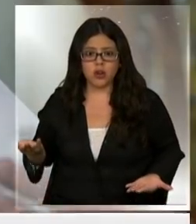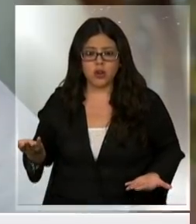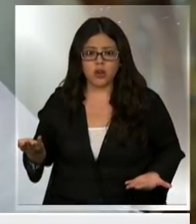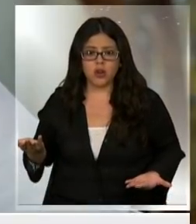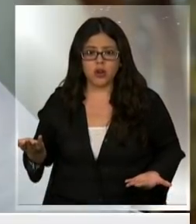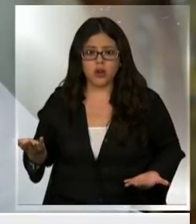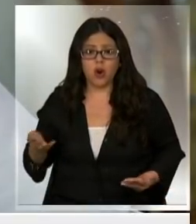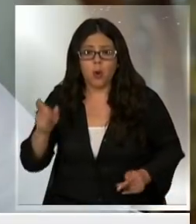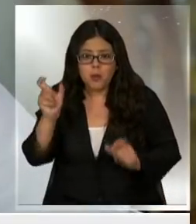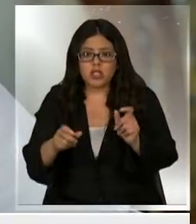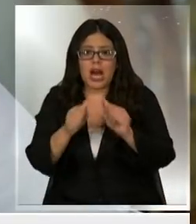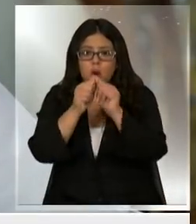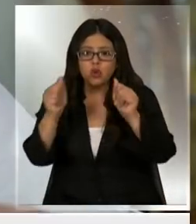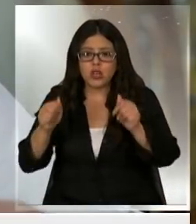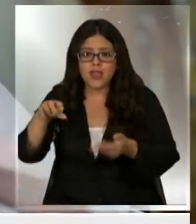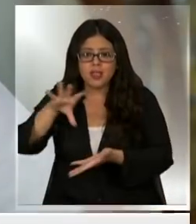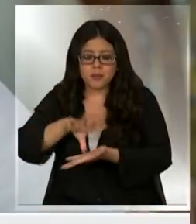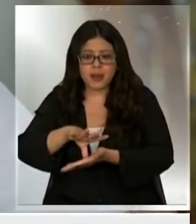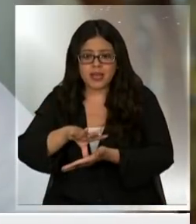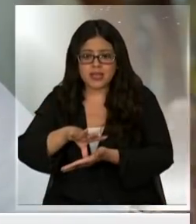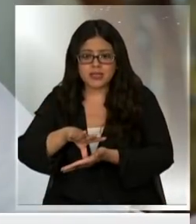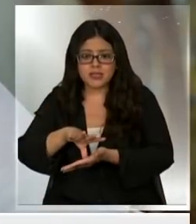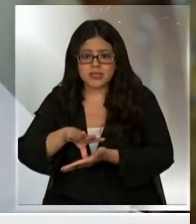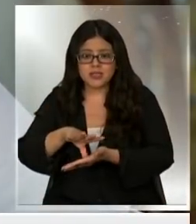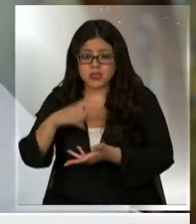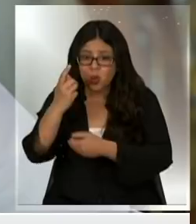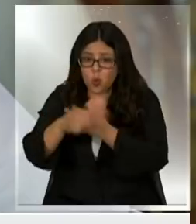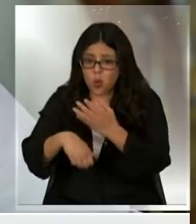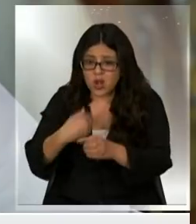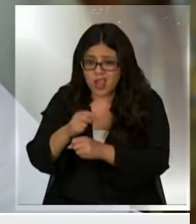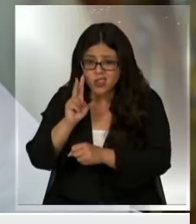peso en este país, ¿hubiese pasado un año sin